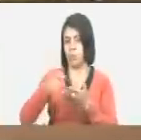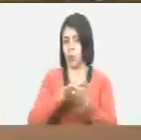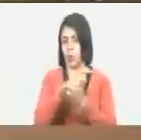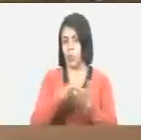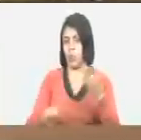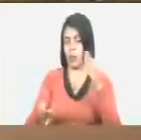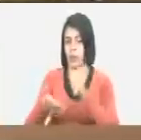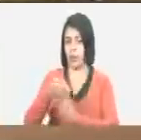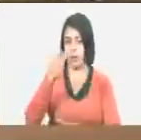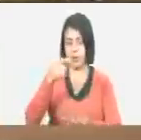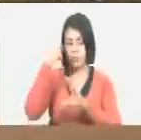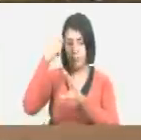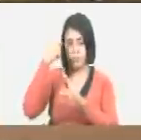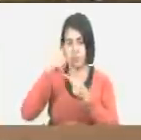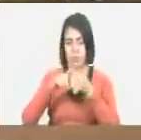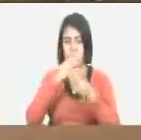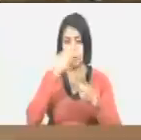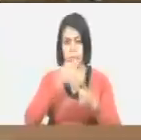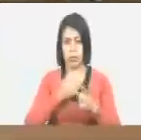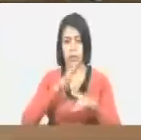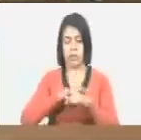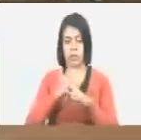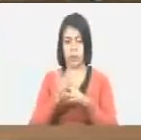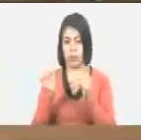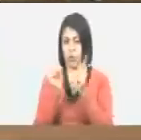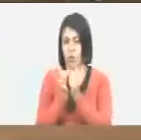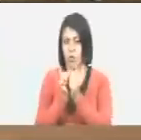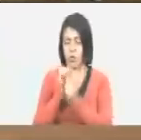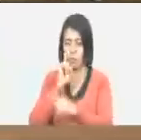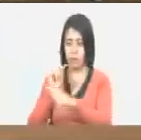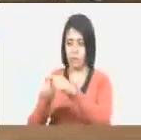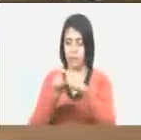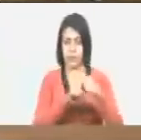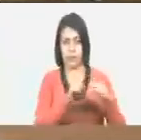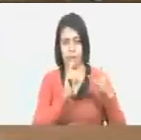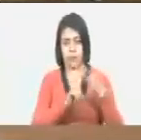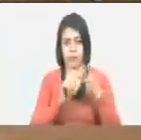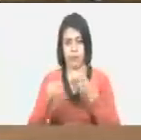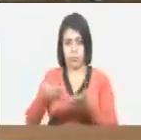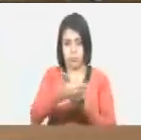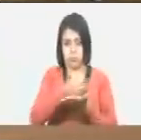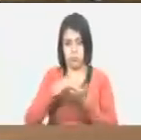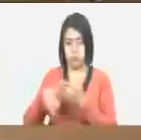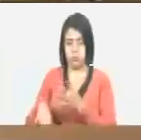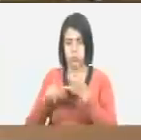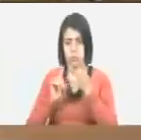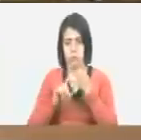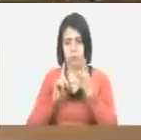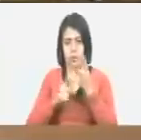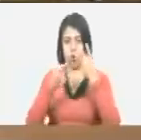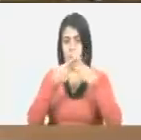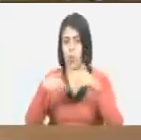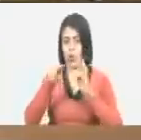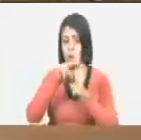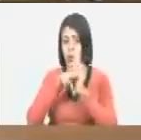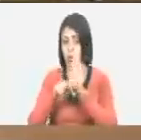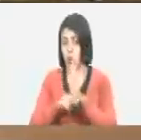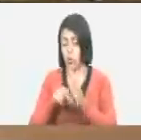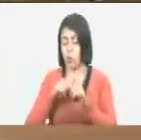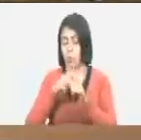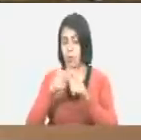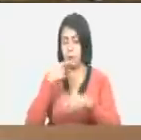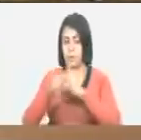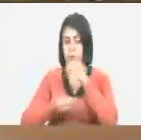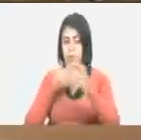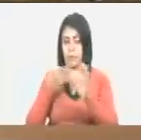de enajenar y gravar. 2. Aseguramiento preventivo o incautación. 3. Decomiso. 4. Otras medidas cautelares